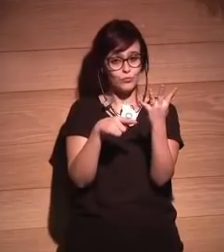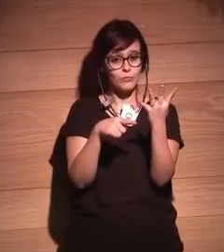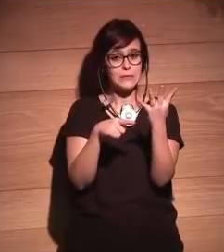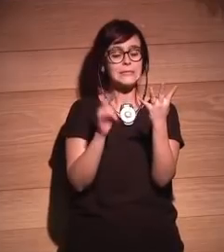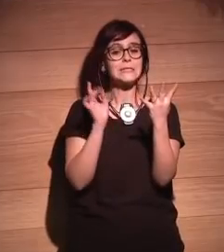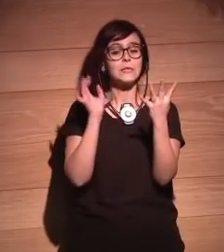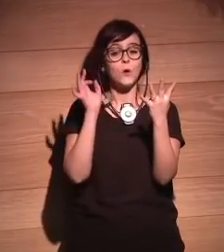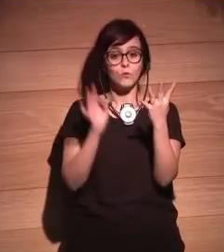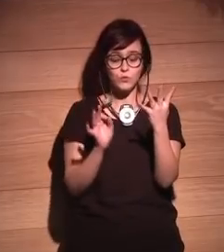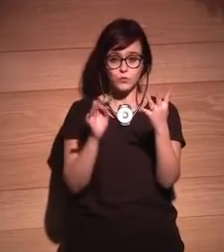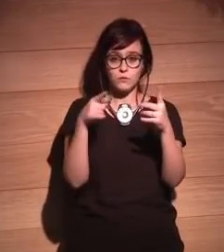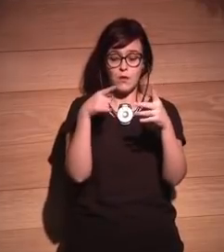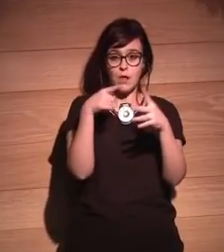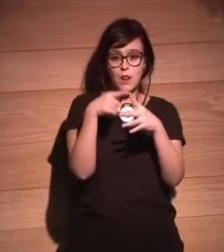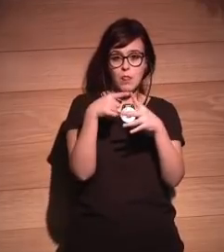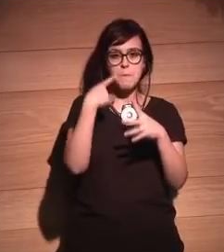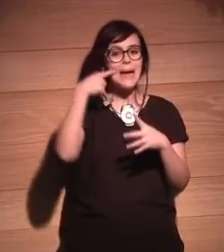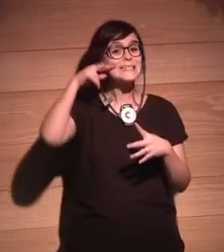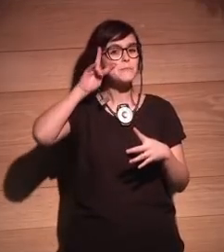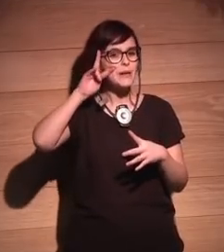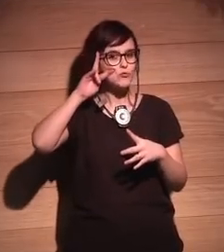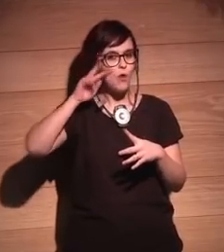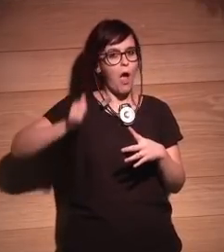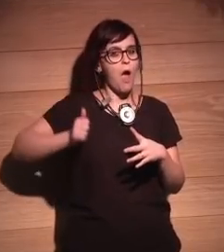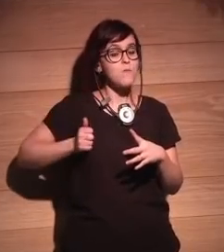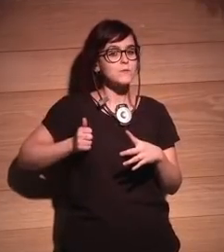la pericia, ser expertos.